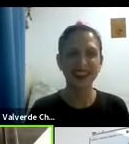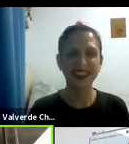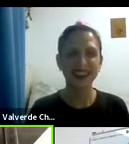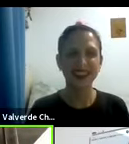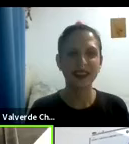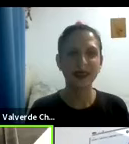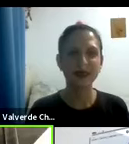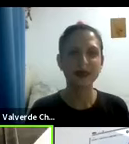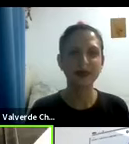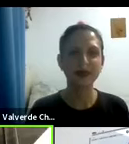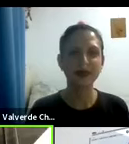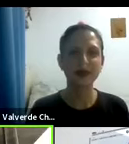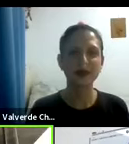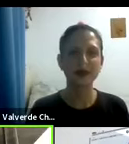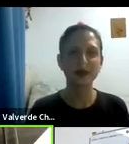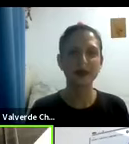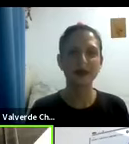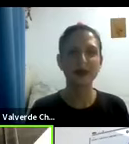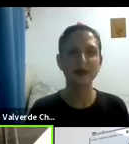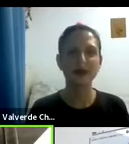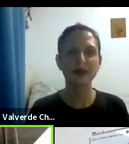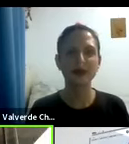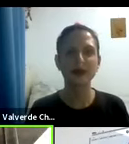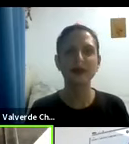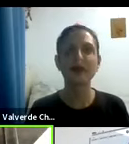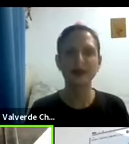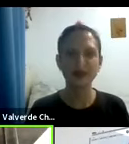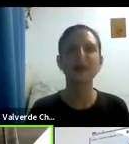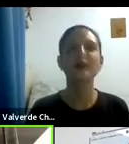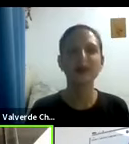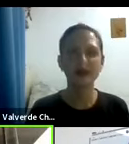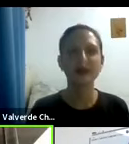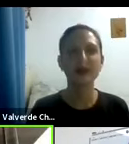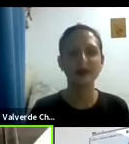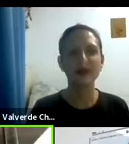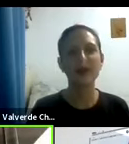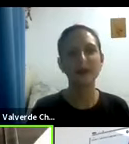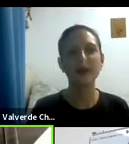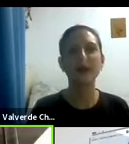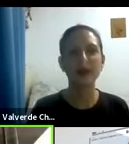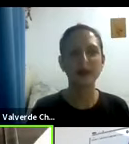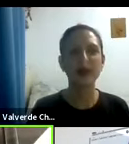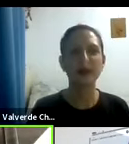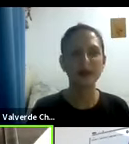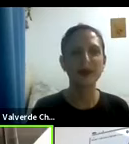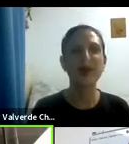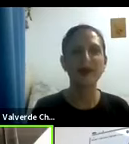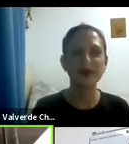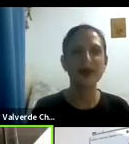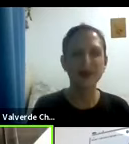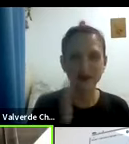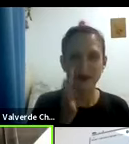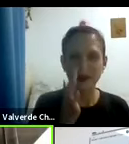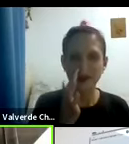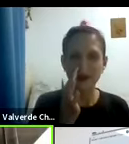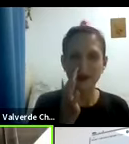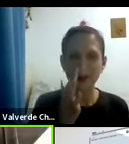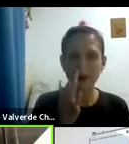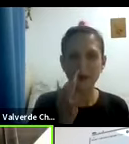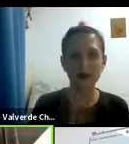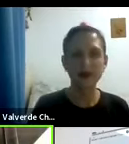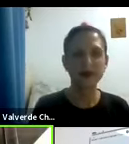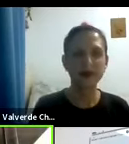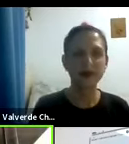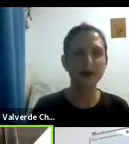ella es una loquita magna ella le llama bailarina gogó aquí se llamaba bailarina abocó verdad que es